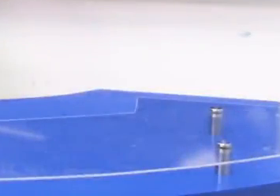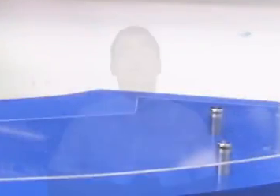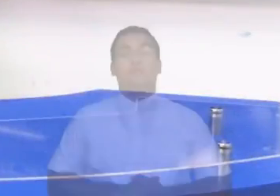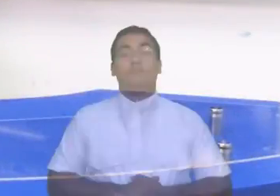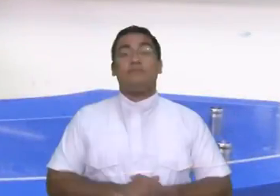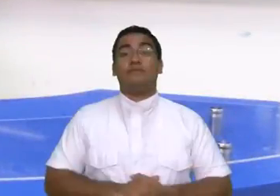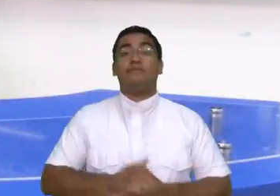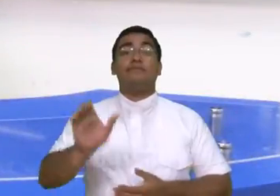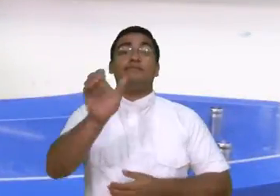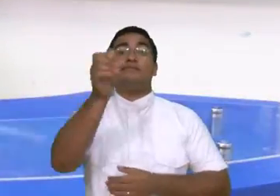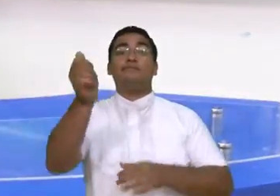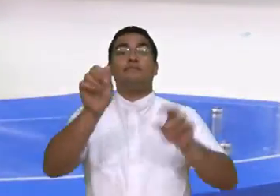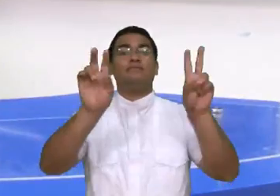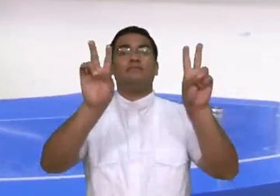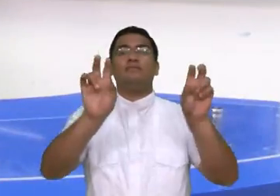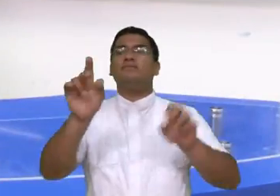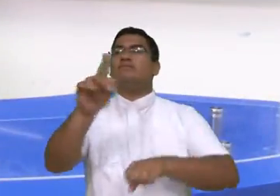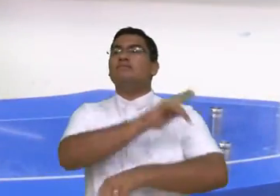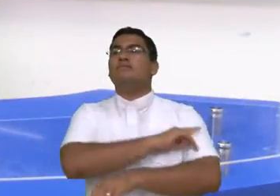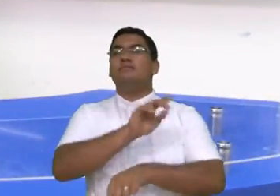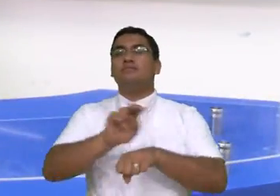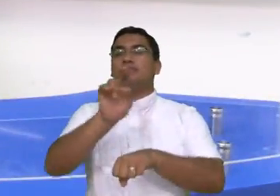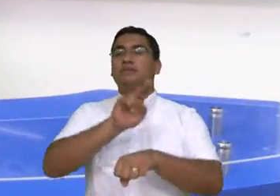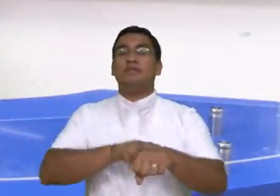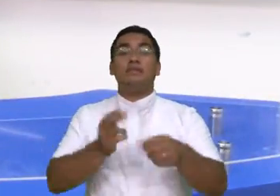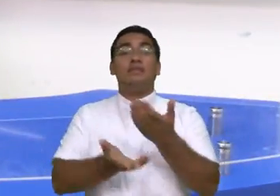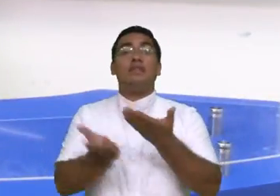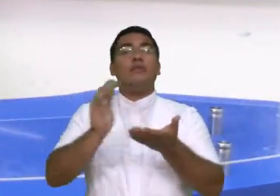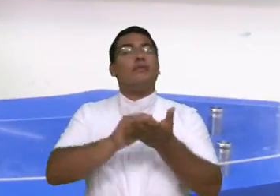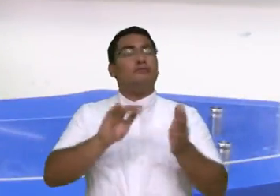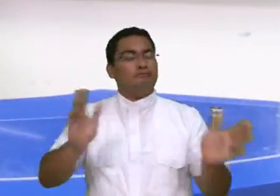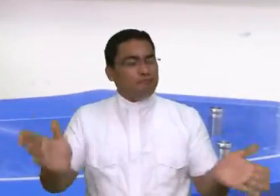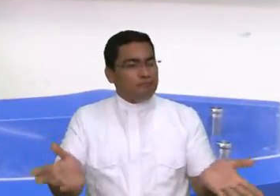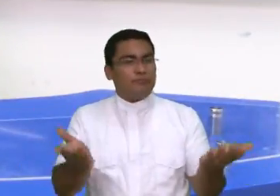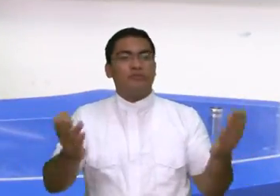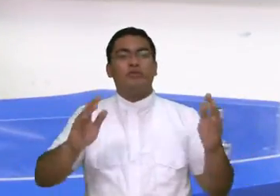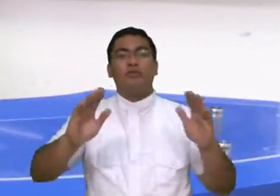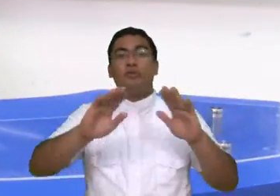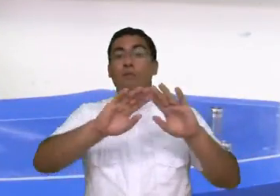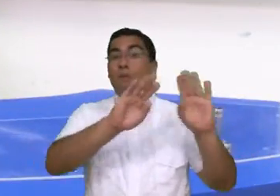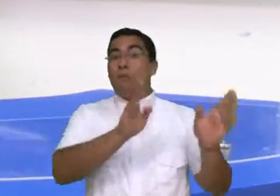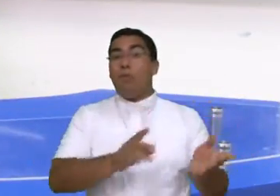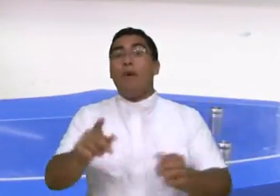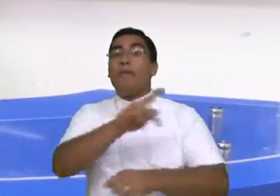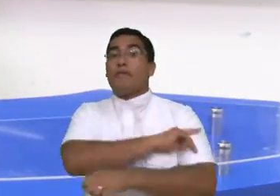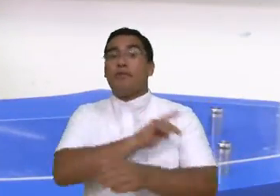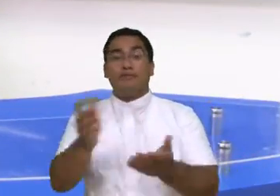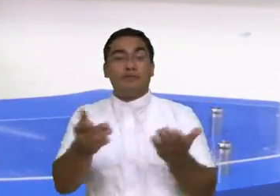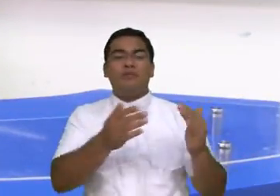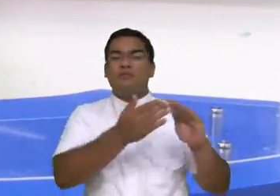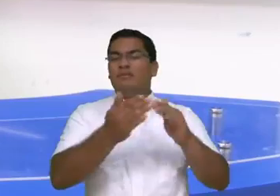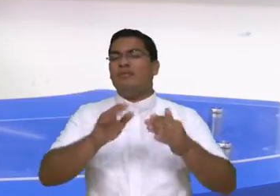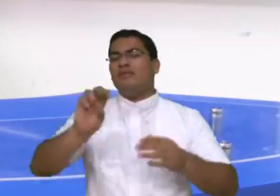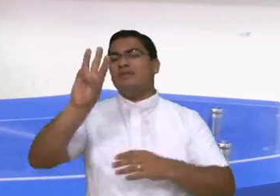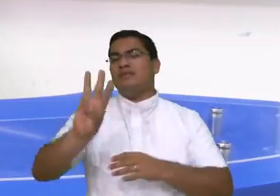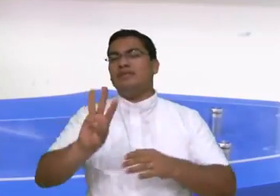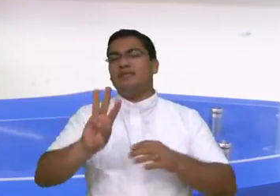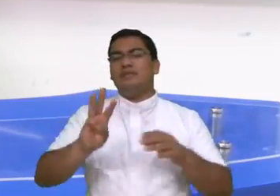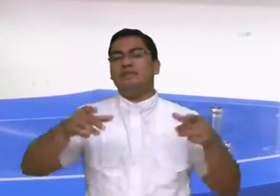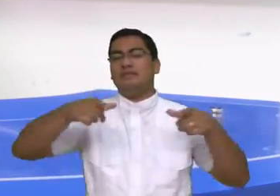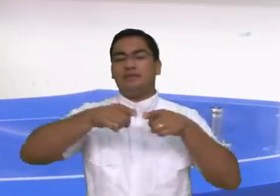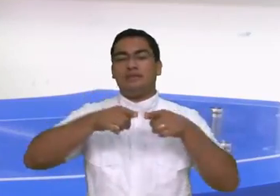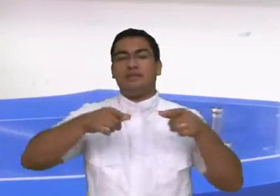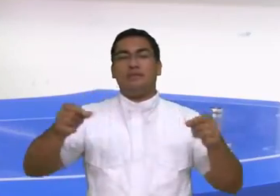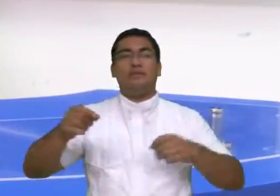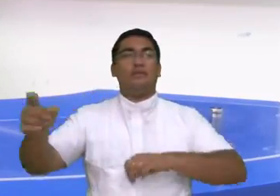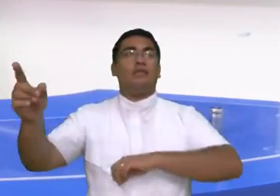En otros temas, la Policía Nacional relanzó la Comisaría de la Mujer en el Distrito número 3 de la capital. Esto por orientaciones del